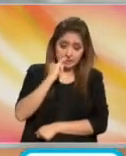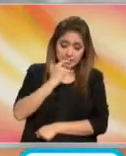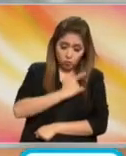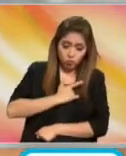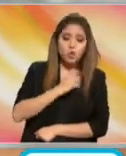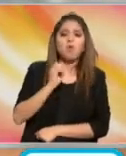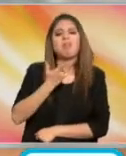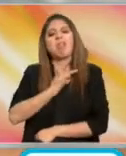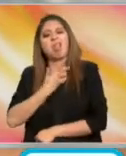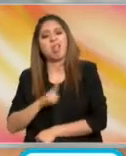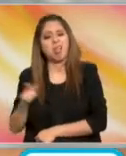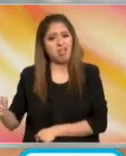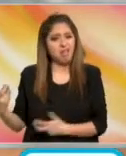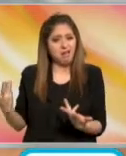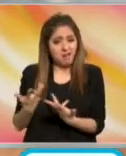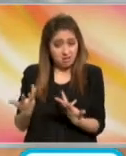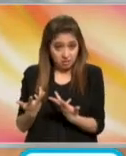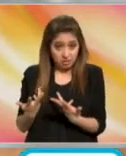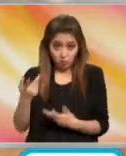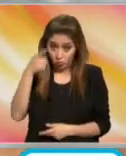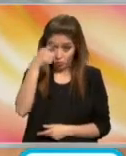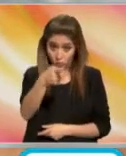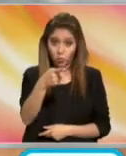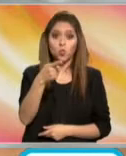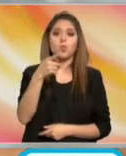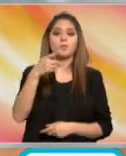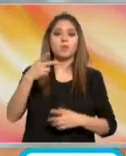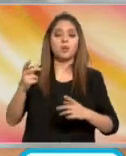¿Por qué? Porque si tú haces las cosas bien,